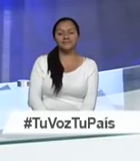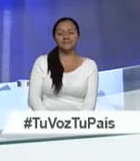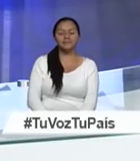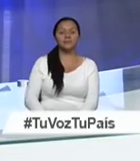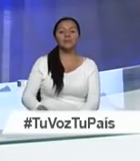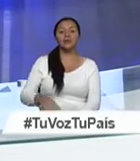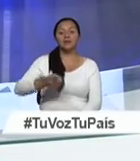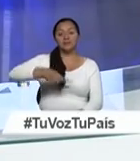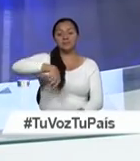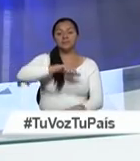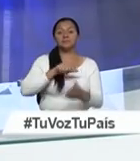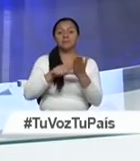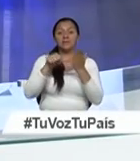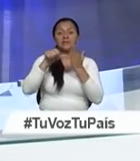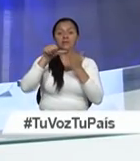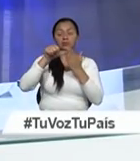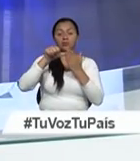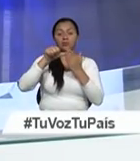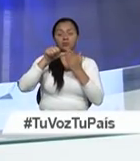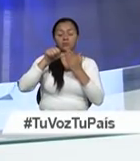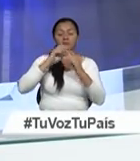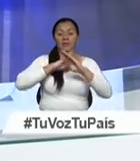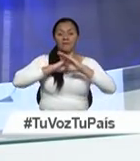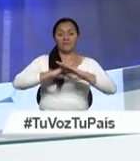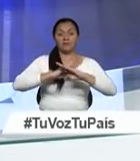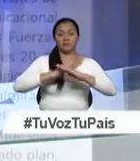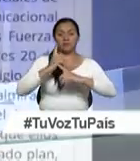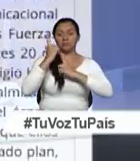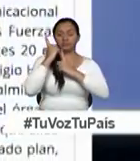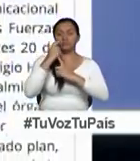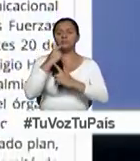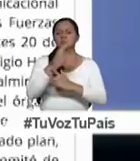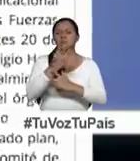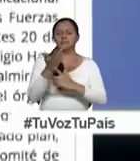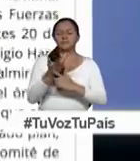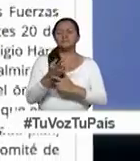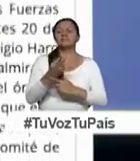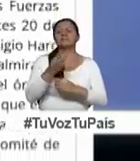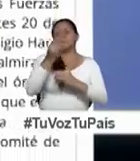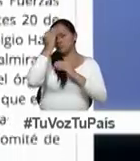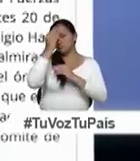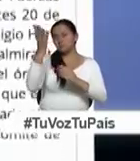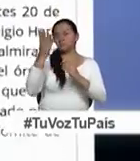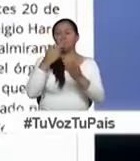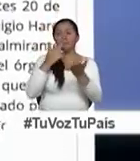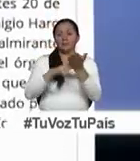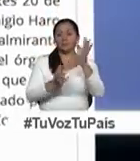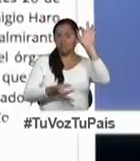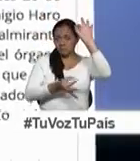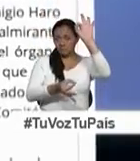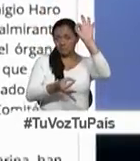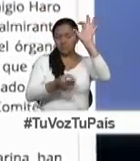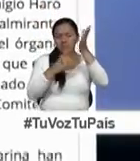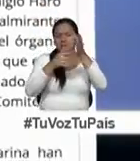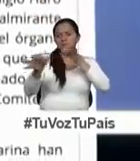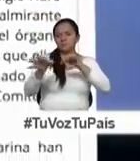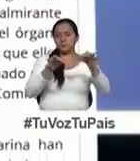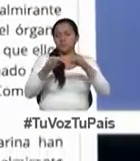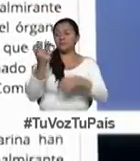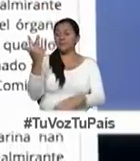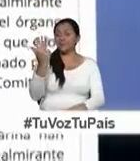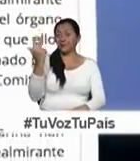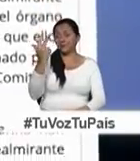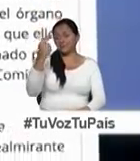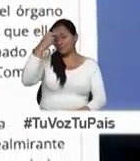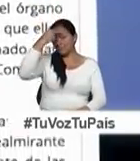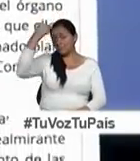El ministro Ricardo Patiño, en un comunicado difundido este lunes por el Ministerio de Defensa, aseguró que atendiendo a la solicitud